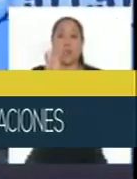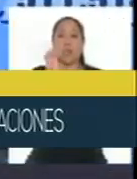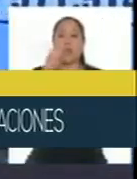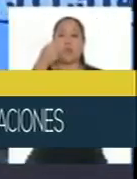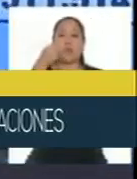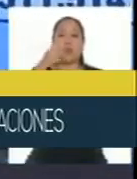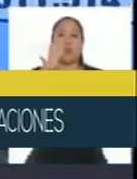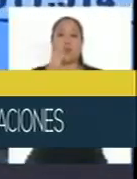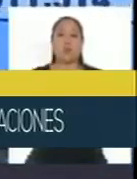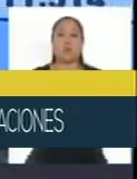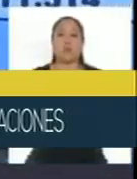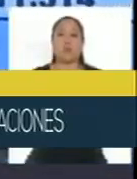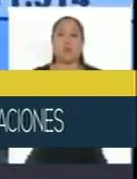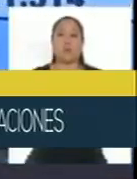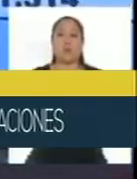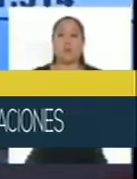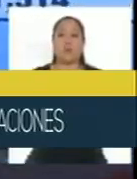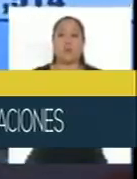511.514.